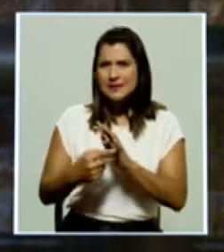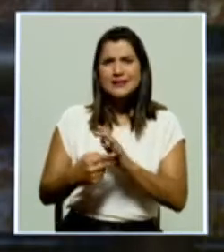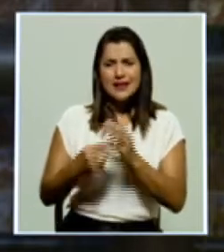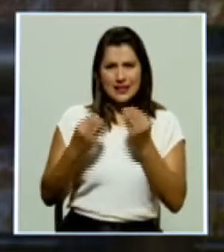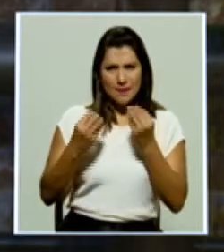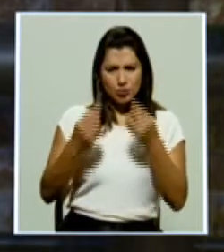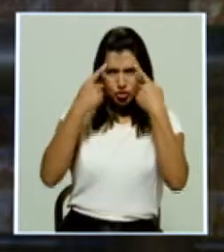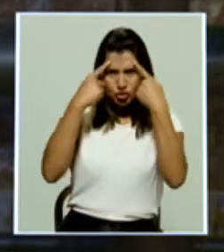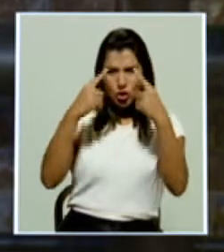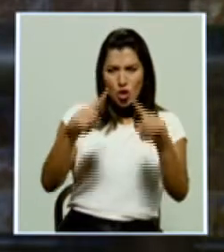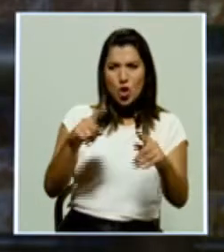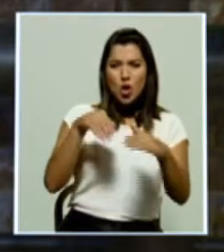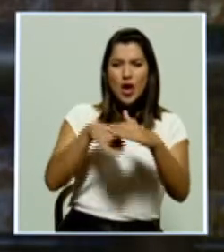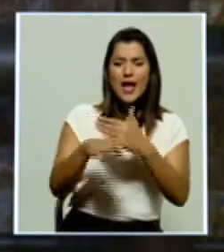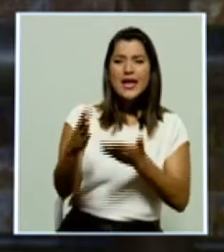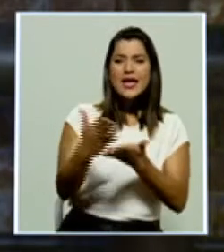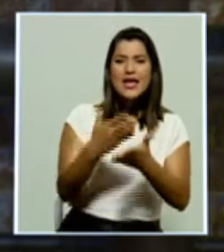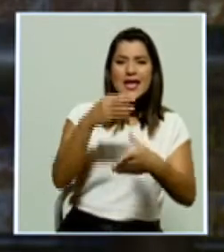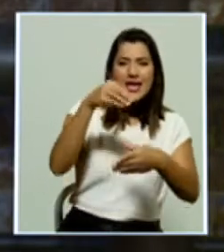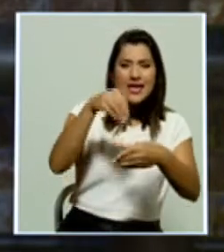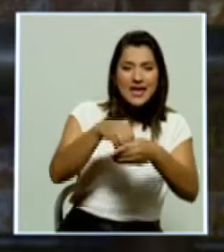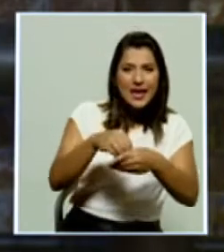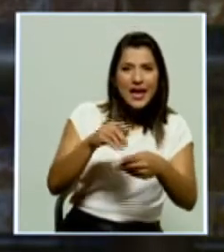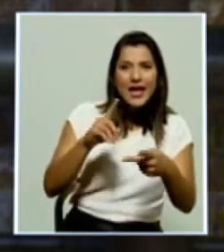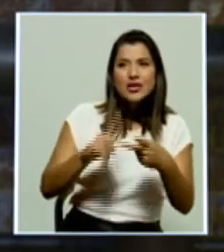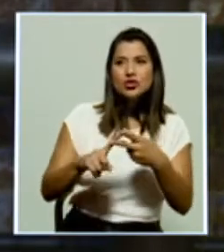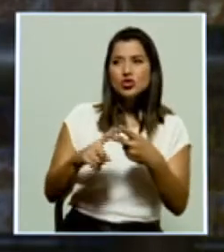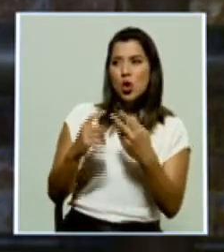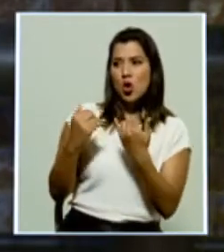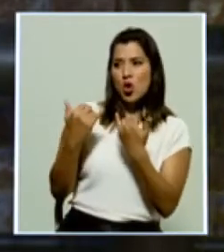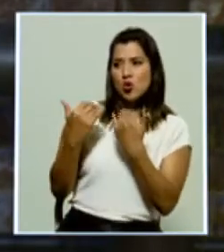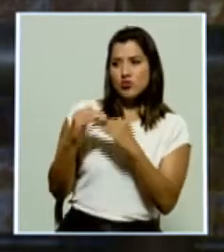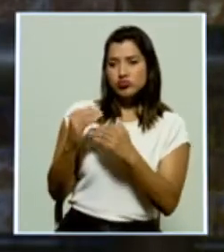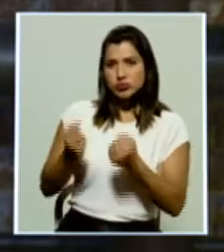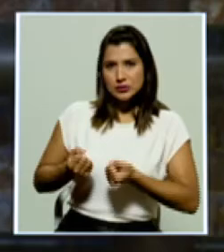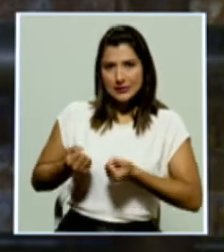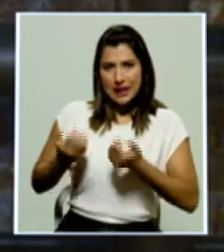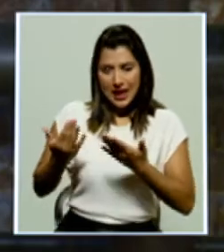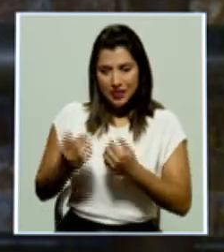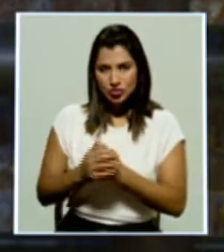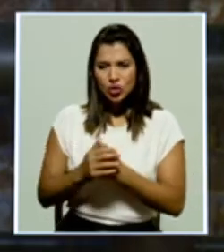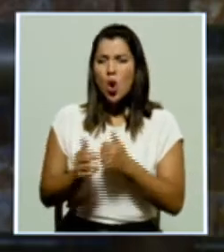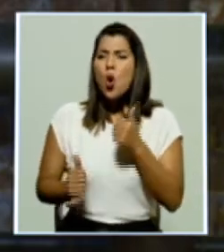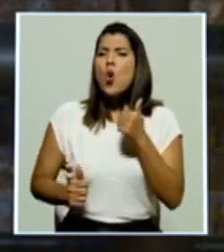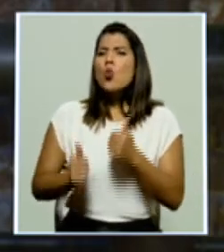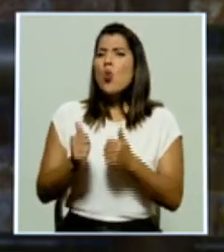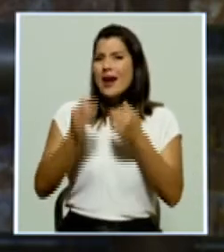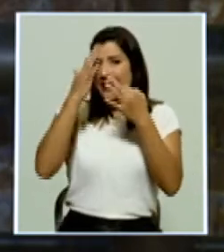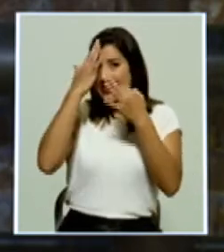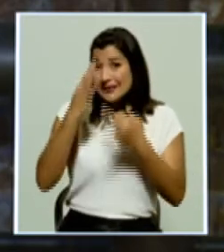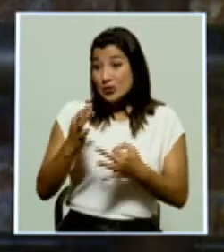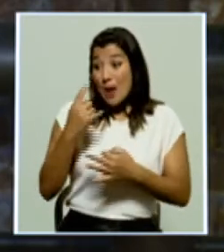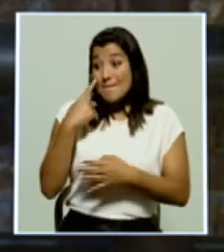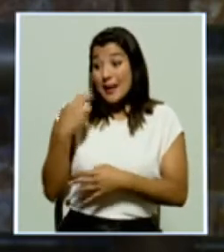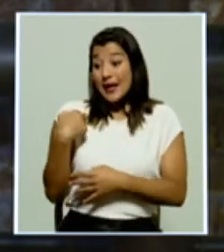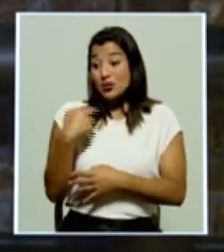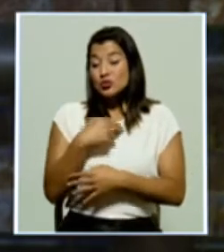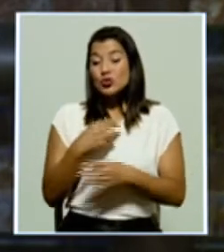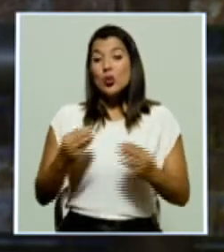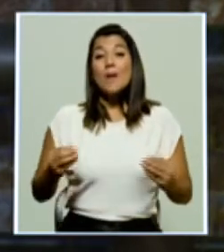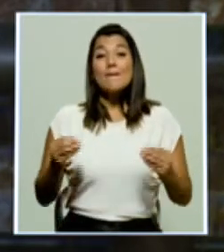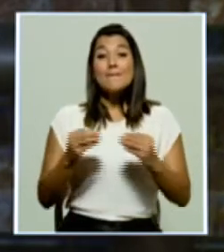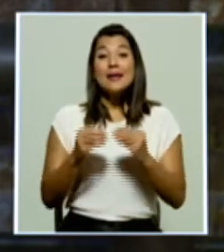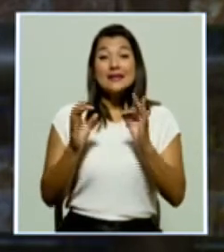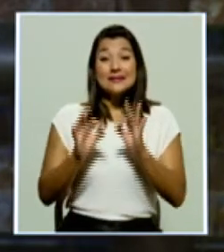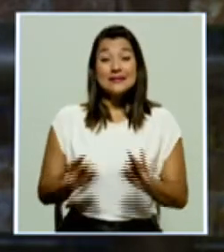en contención, tanto en medidas de primer impacto. ¿Cuáles son las medidas para nosotros más importantes